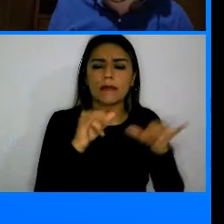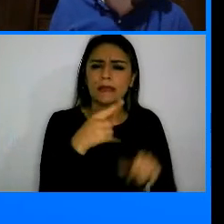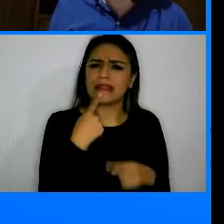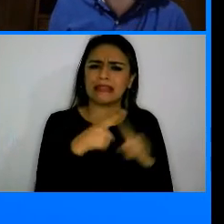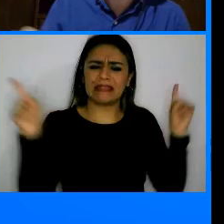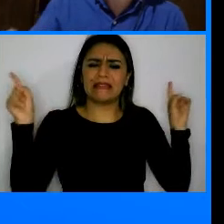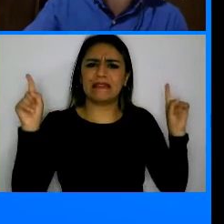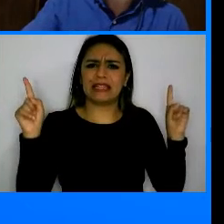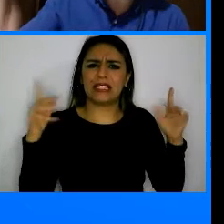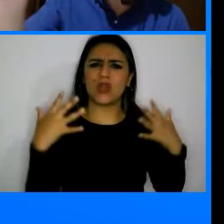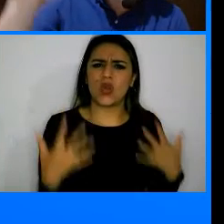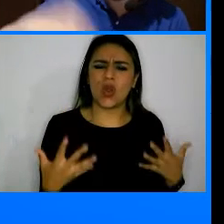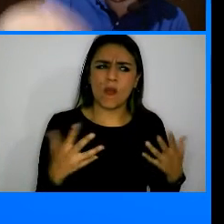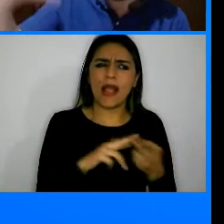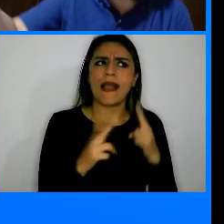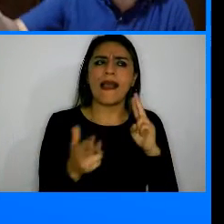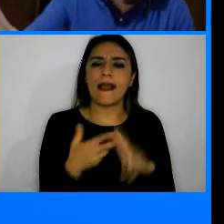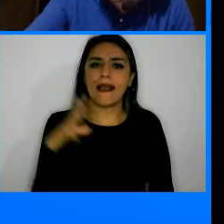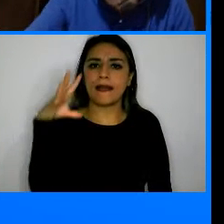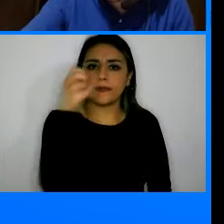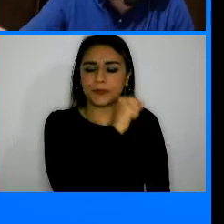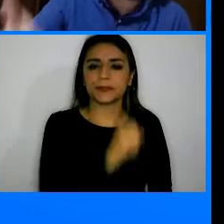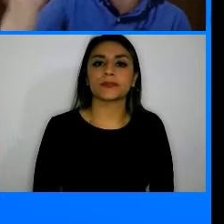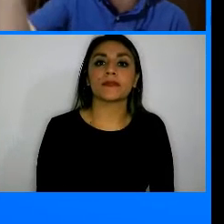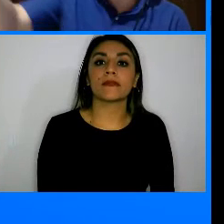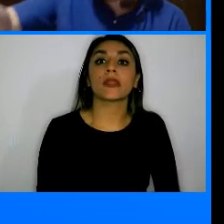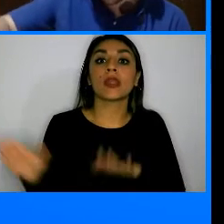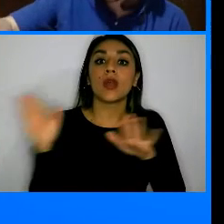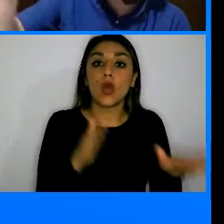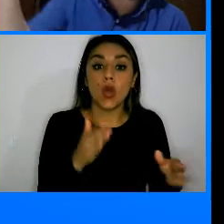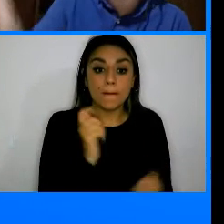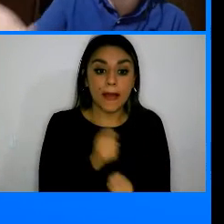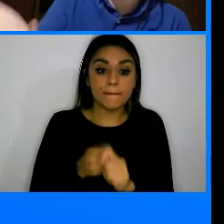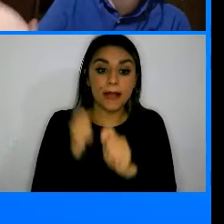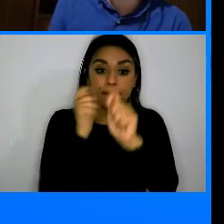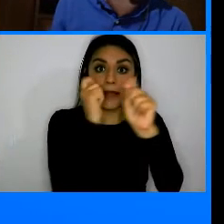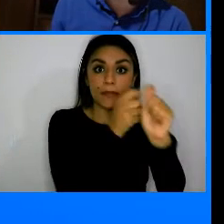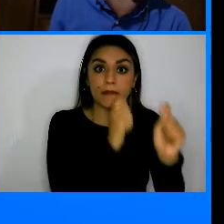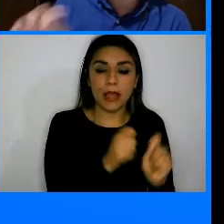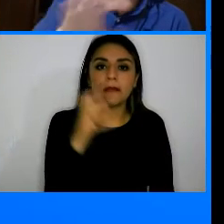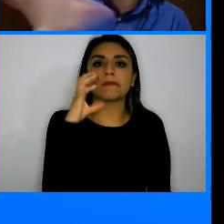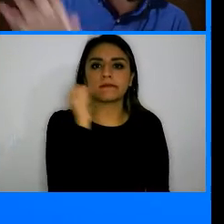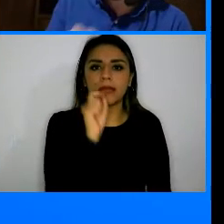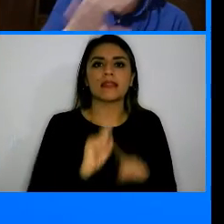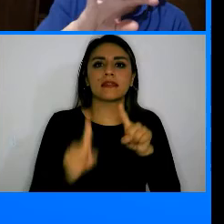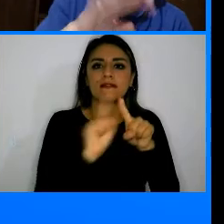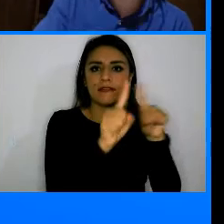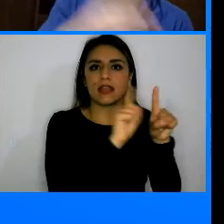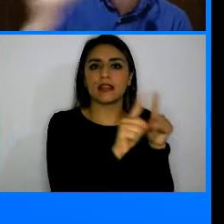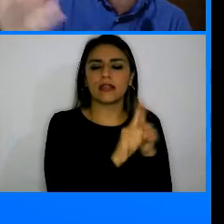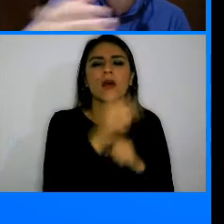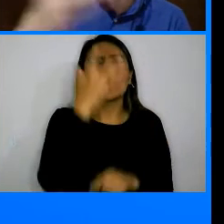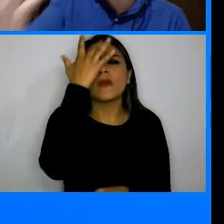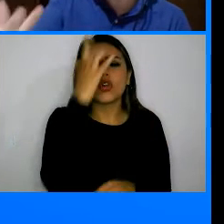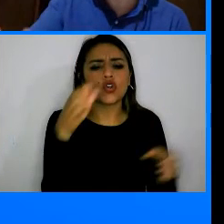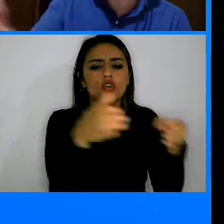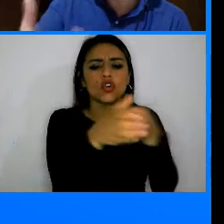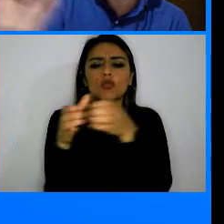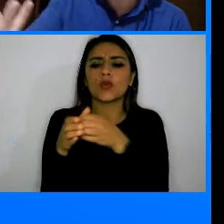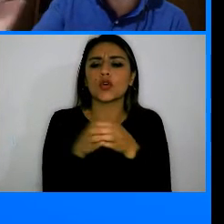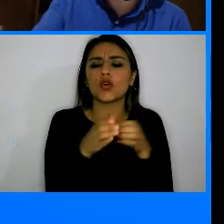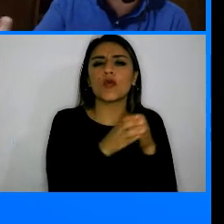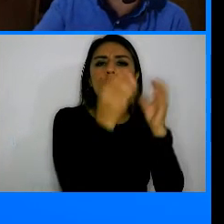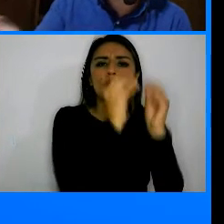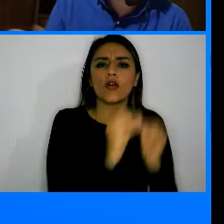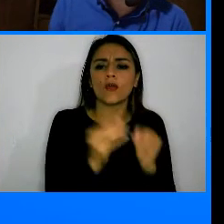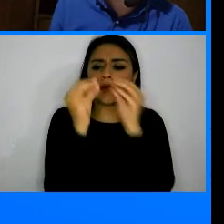es importante anotar. Y nosotros hoy en la cerámica también podemos ver esas diferencias, porque cada grupo tiene una manera muy distinta